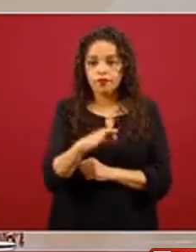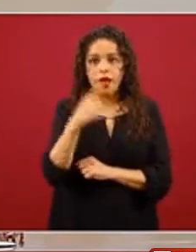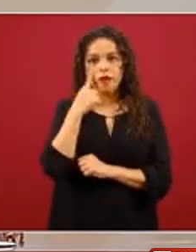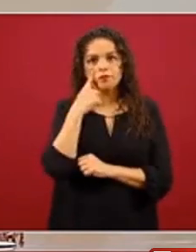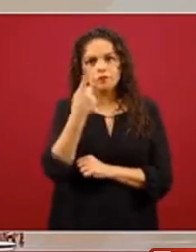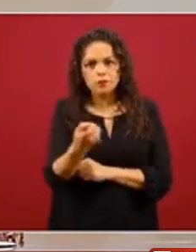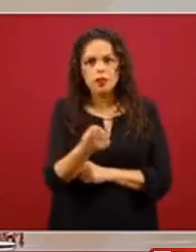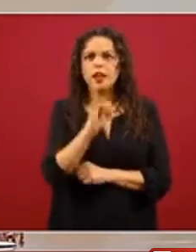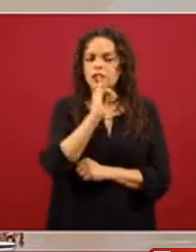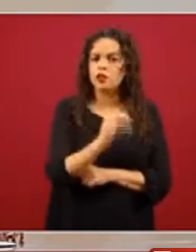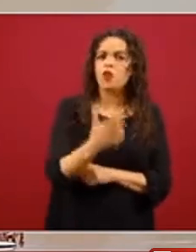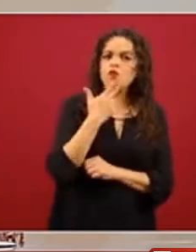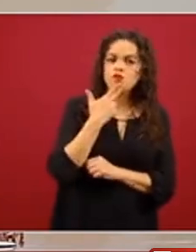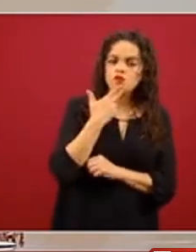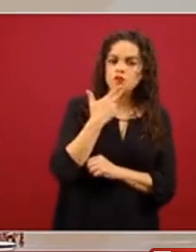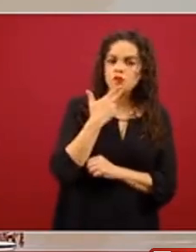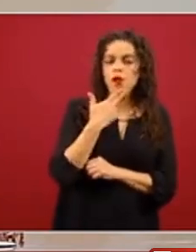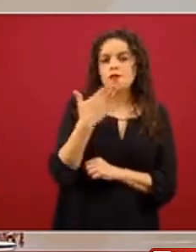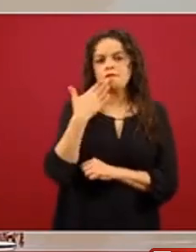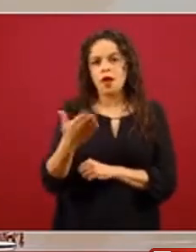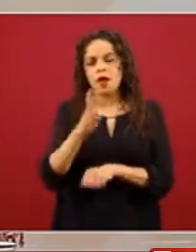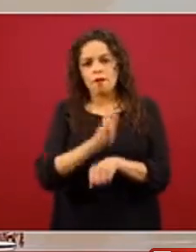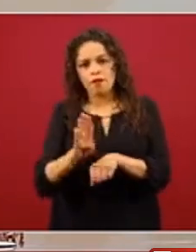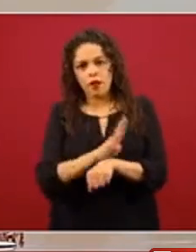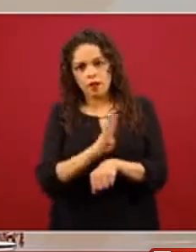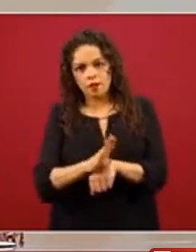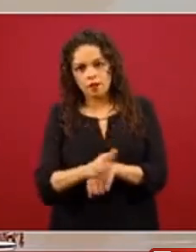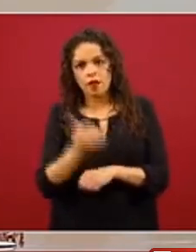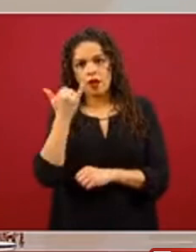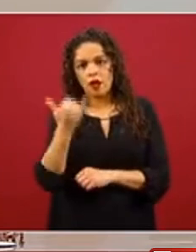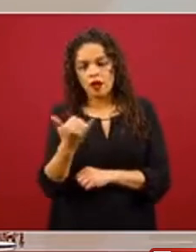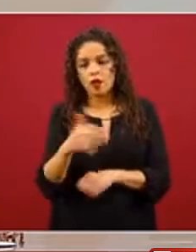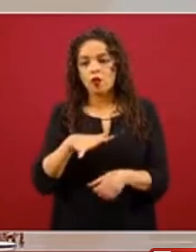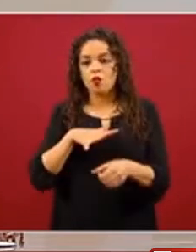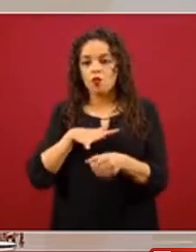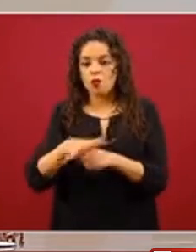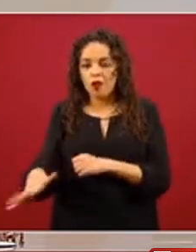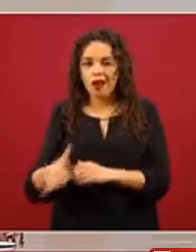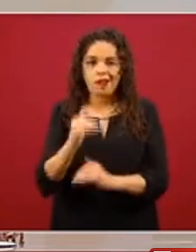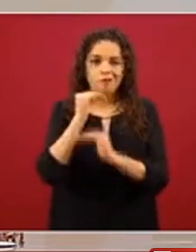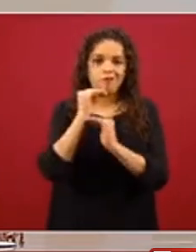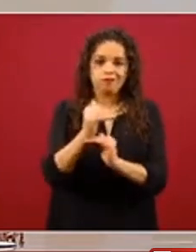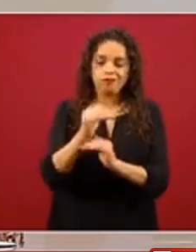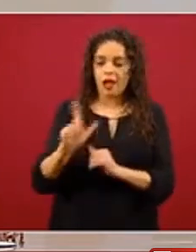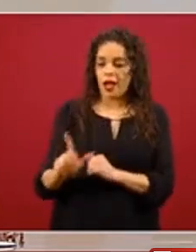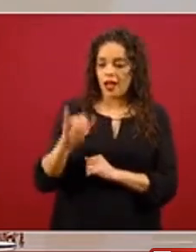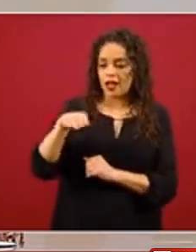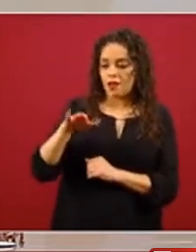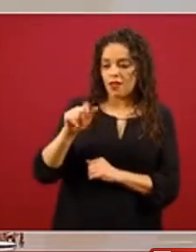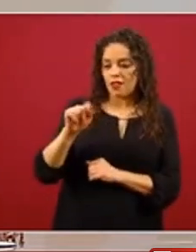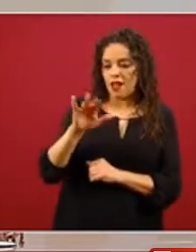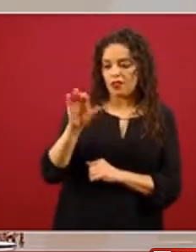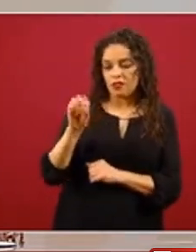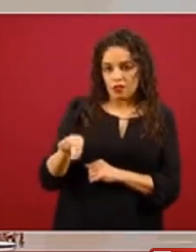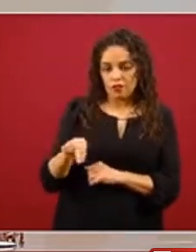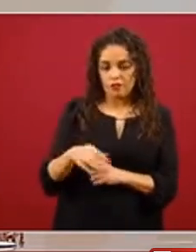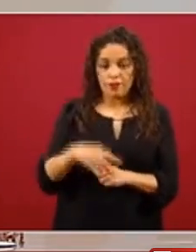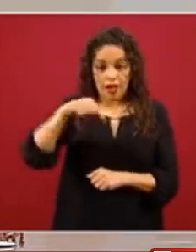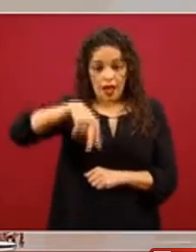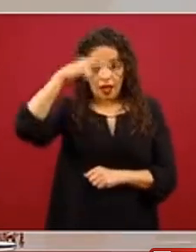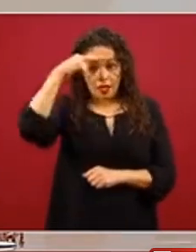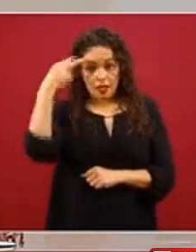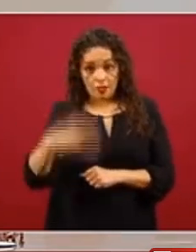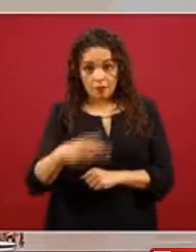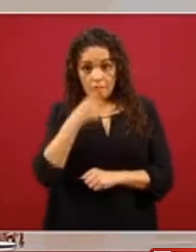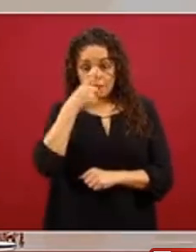usos, posibles beneficios y grandes limitaciones. Respecto a lo que se ha indicado en México, no